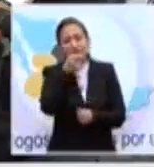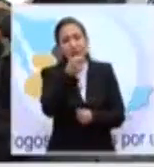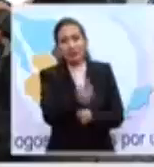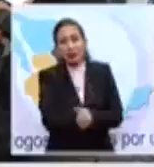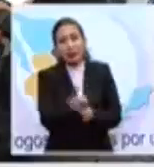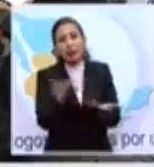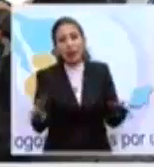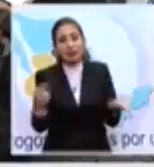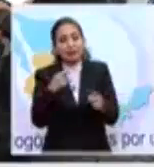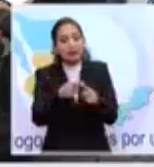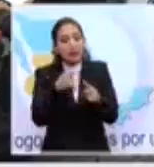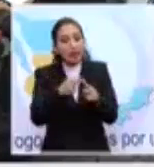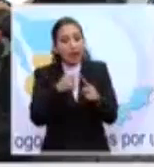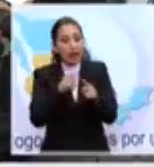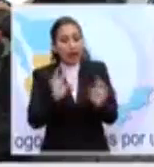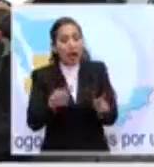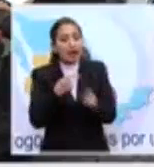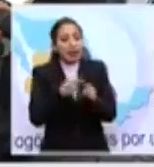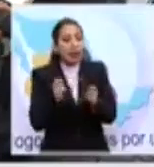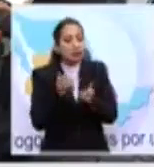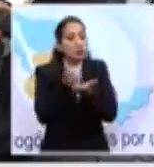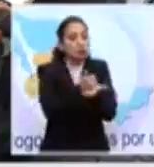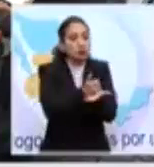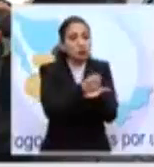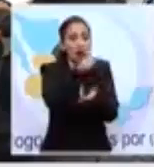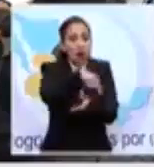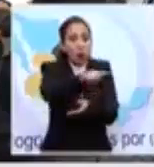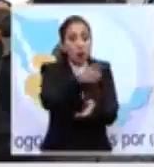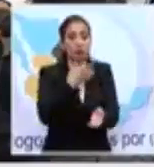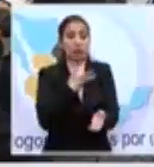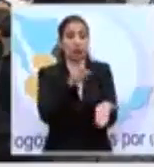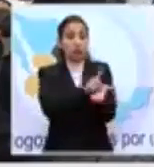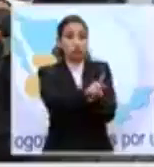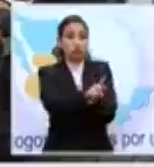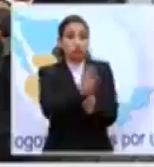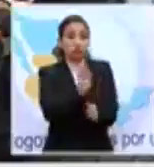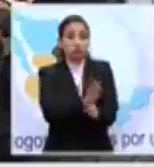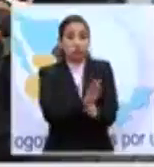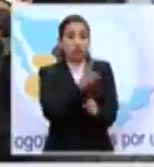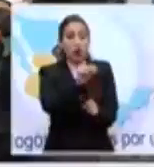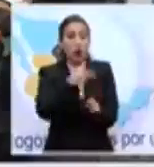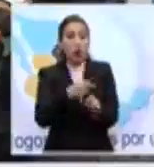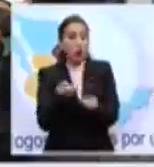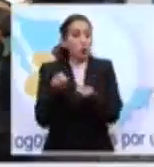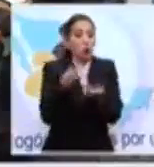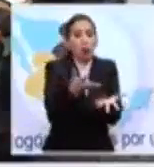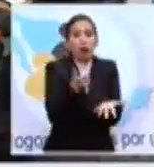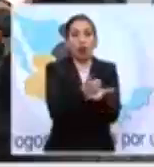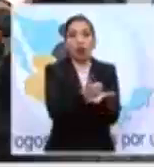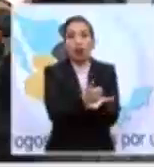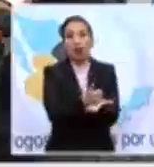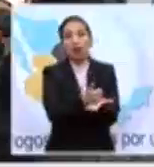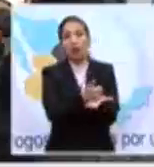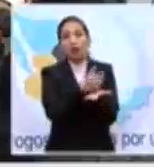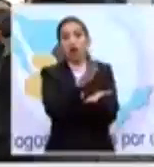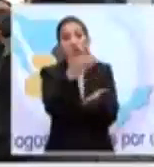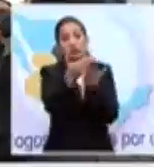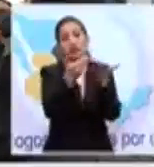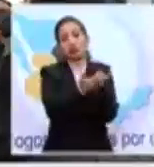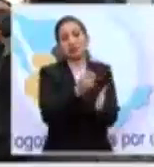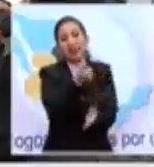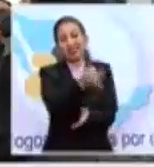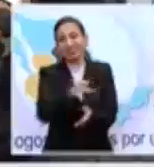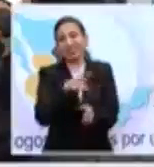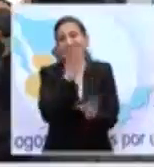los destinatarios de una política alimentaria como sujetos de derecho, no como destinatarios de un mero servicio